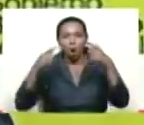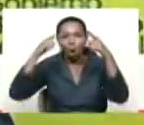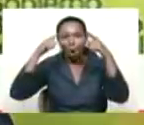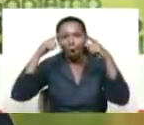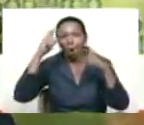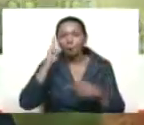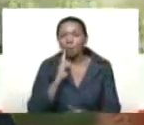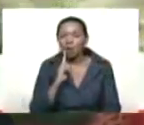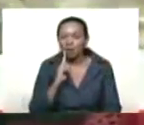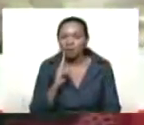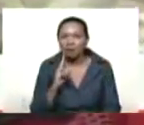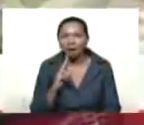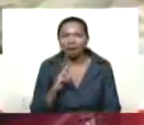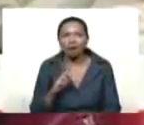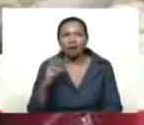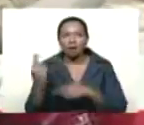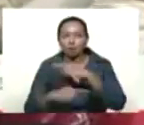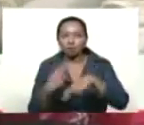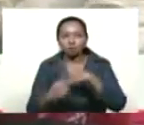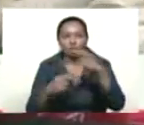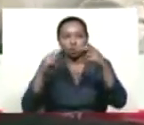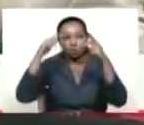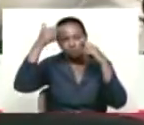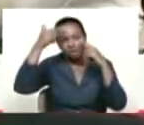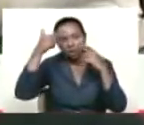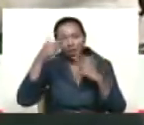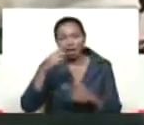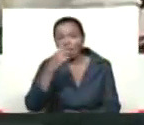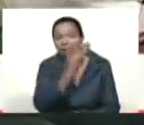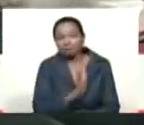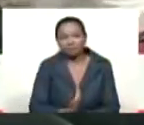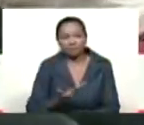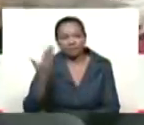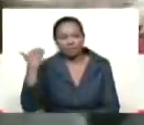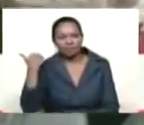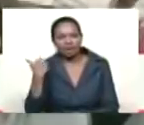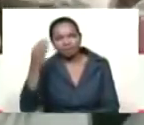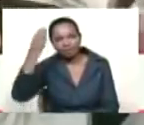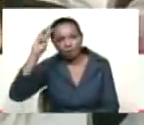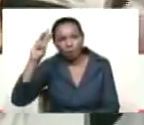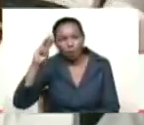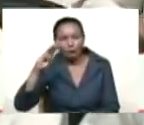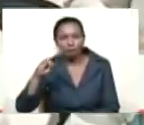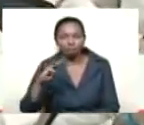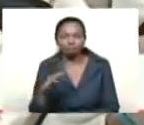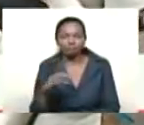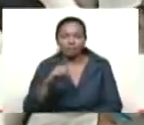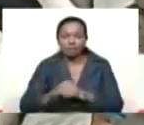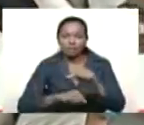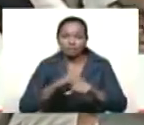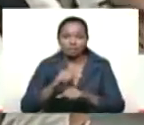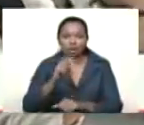revolución de Fidel y Chávez, la revolución del siglo XXI. No podrán,